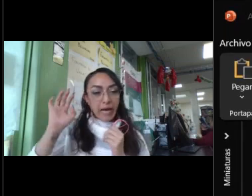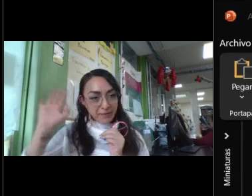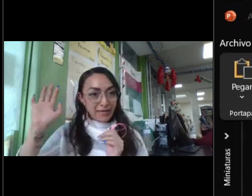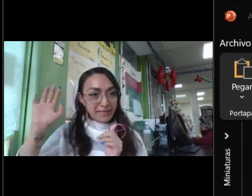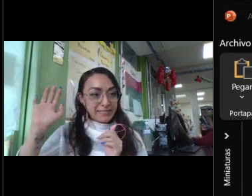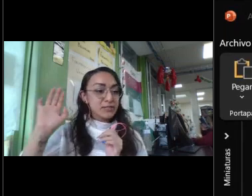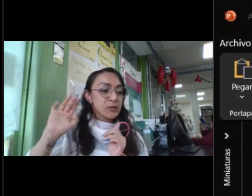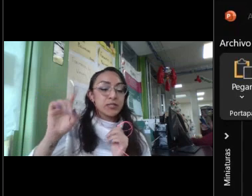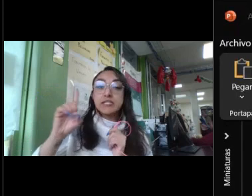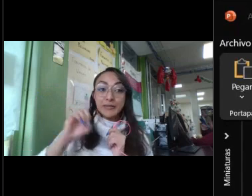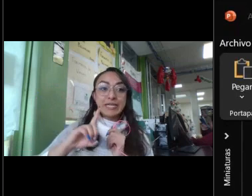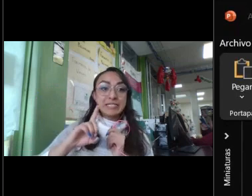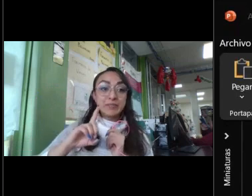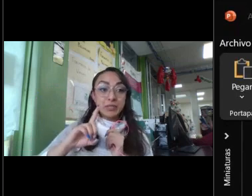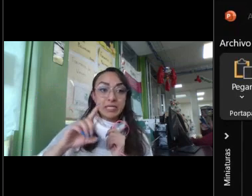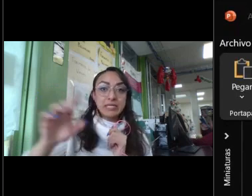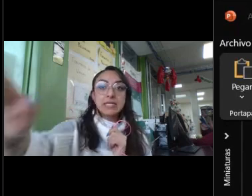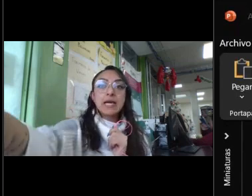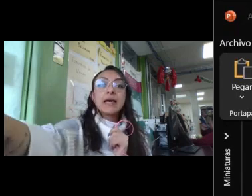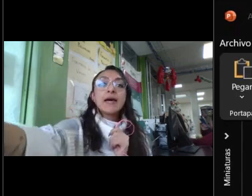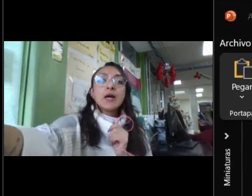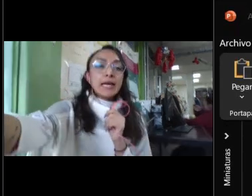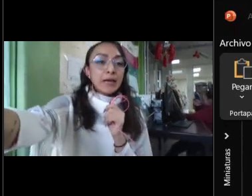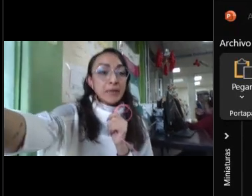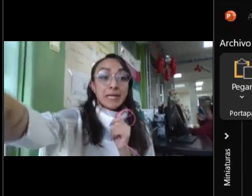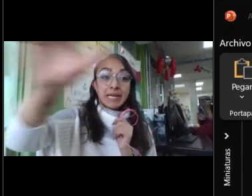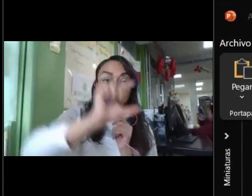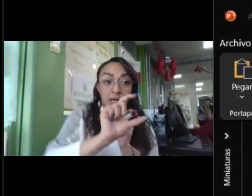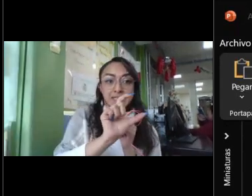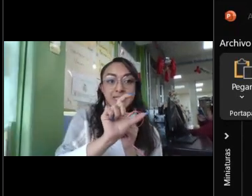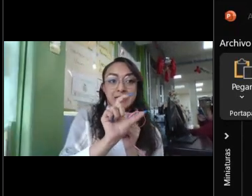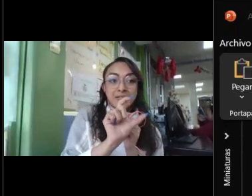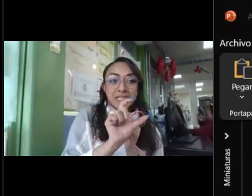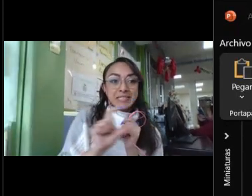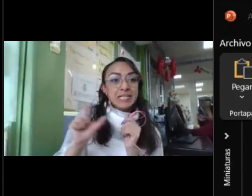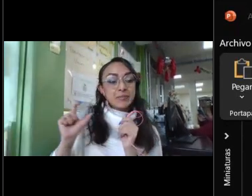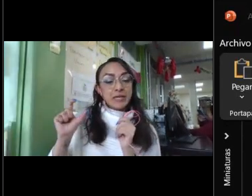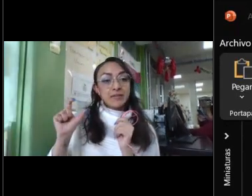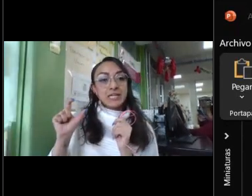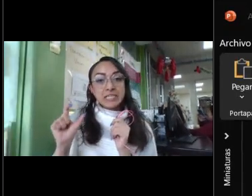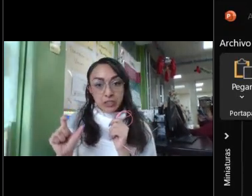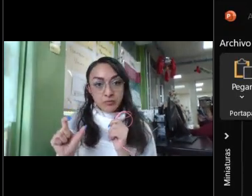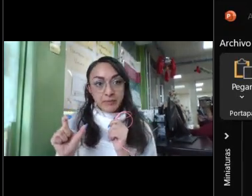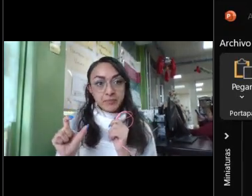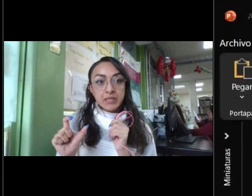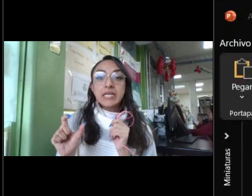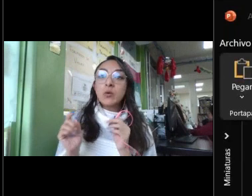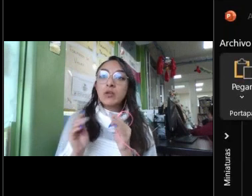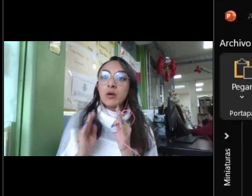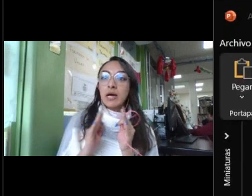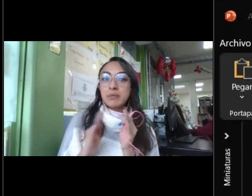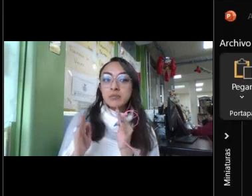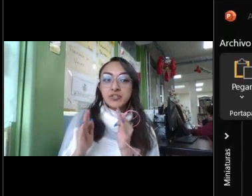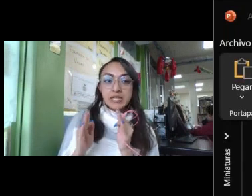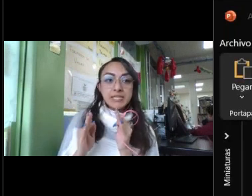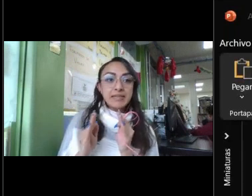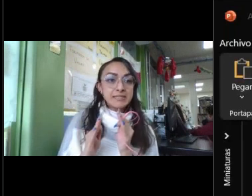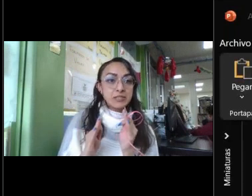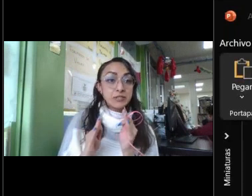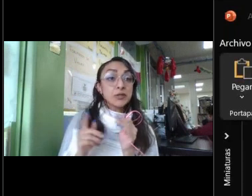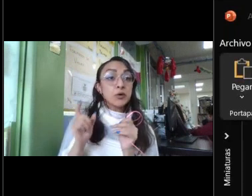¿No? Ahí va. Esas son cuestiones teóricas importantes. La palabra lengua es el equivalente a la palabra idioma. Y cuando hablamos